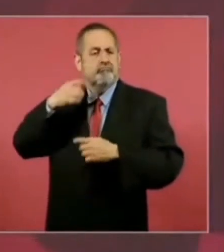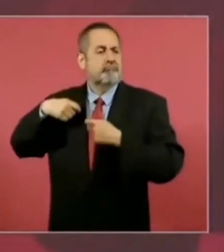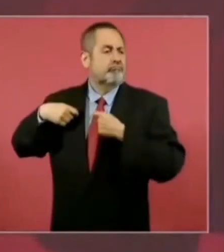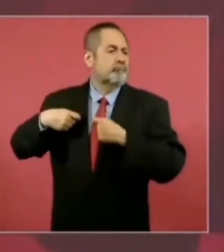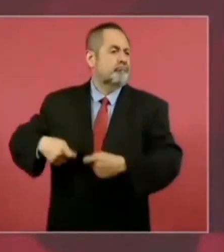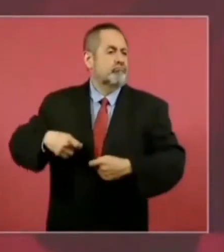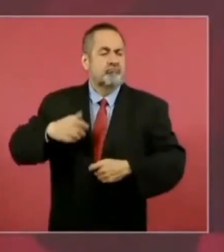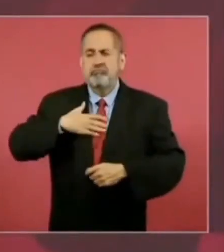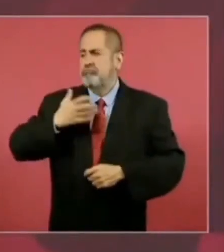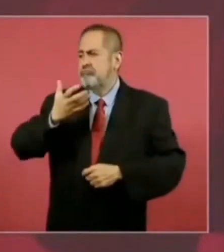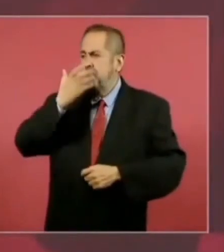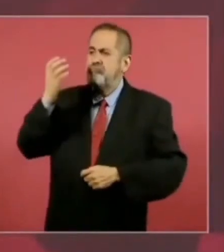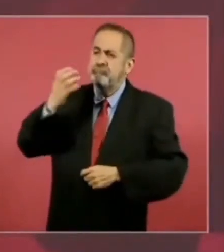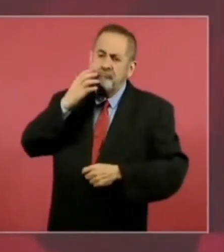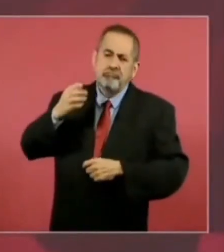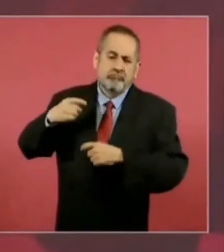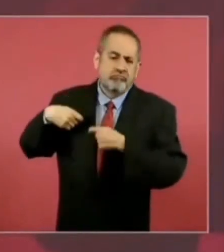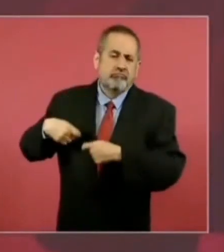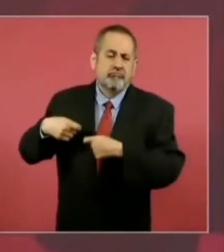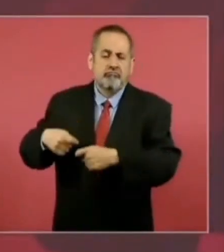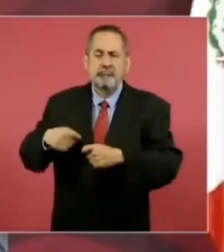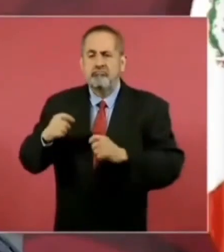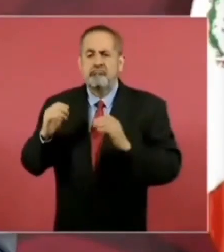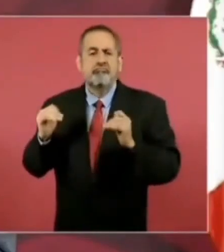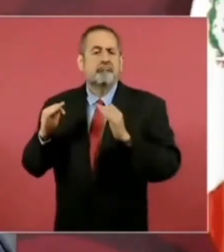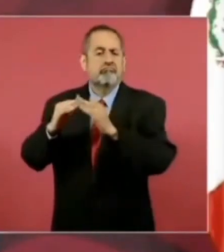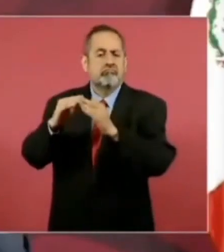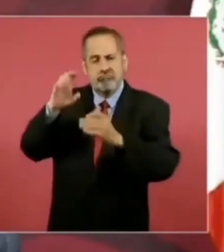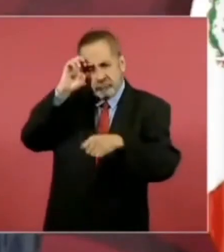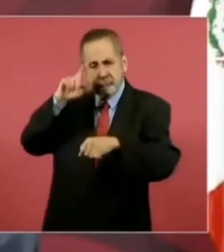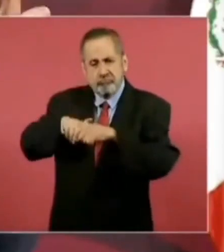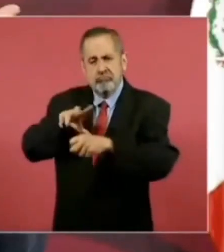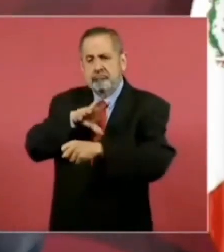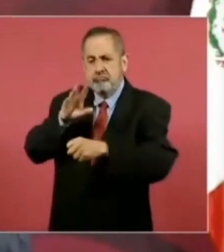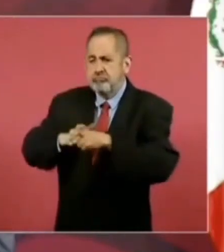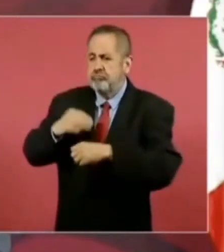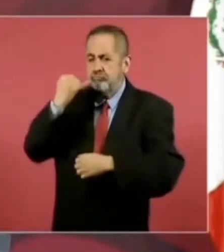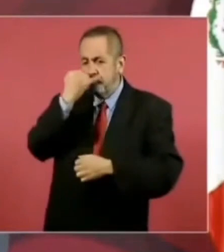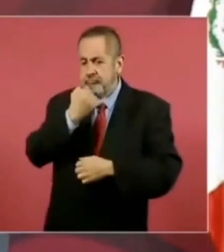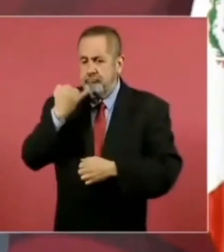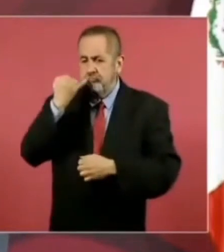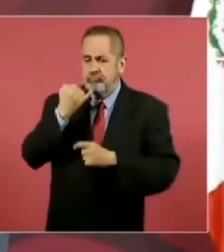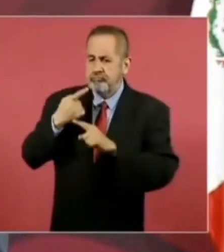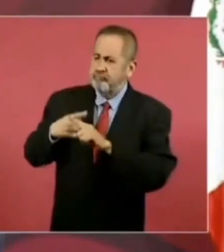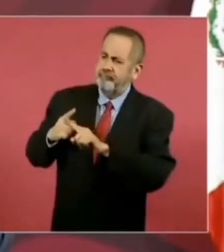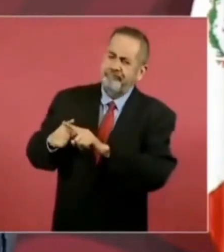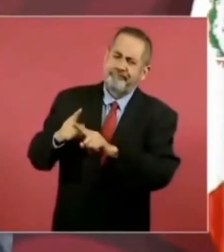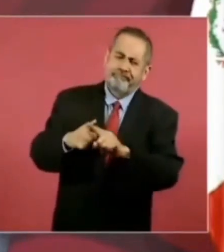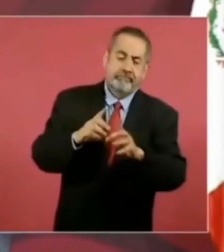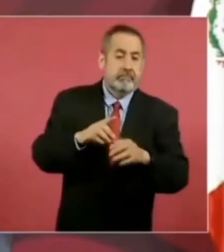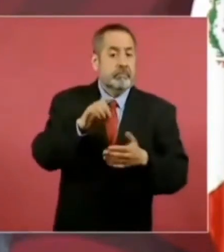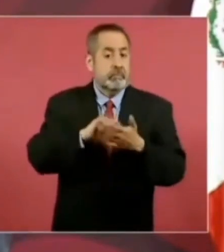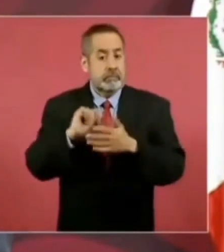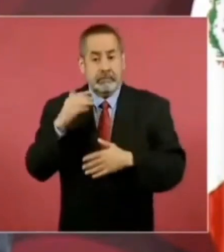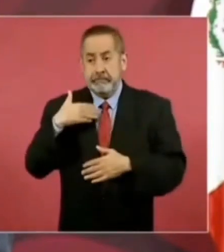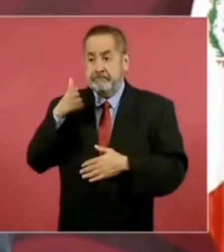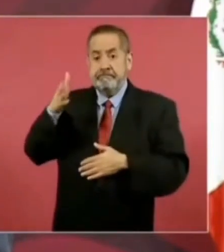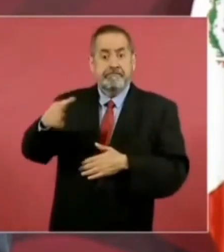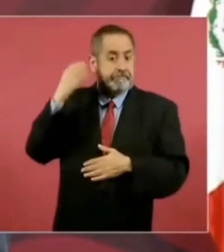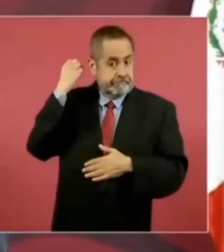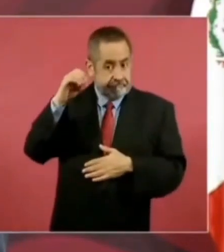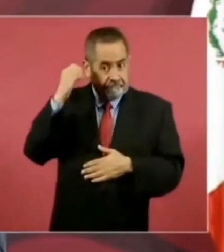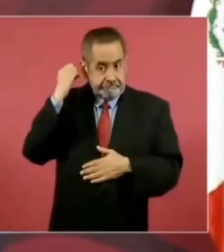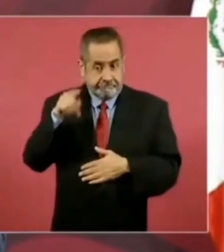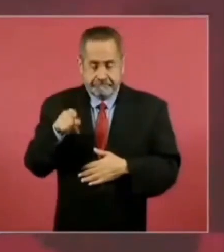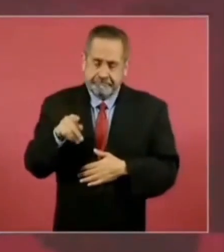nuestras costumbres, de nuestras culturas, de nuestras lenguas. Acabo de estar en Oaxaca